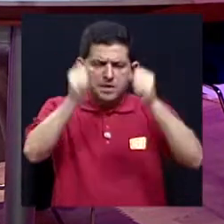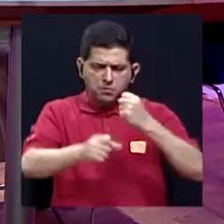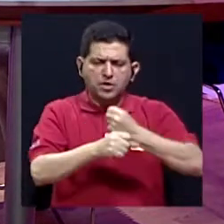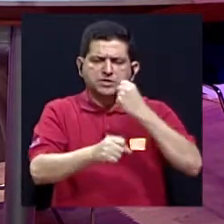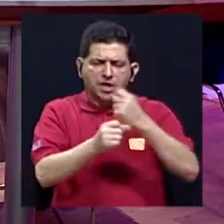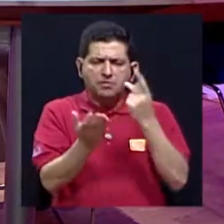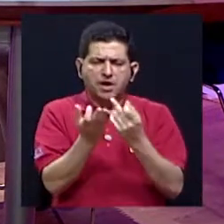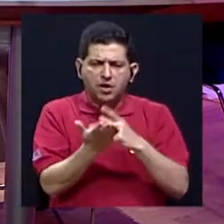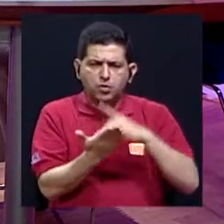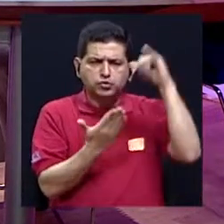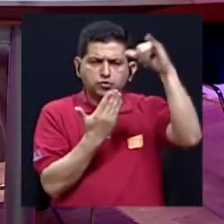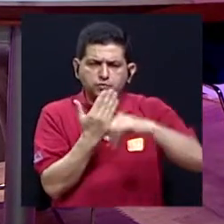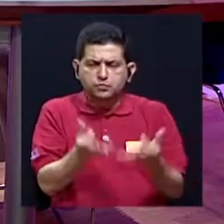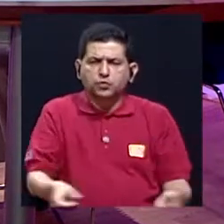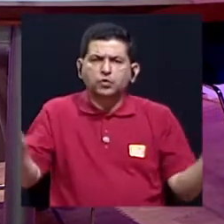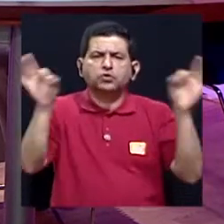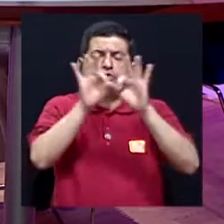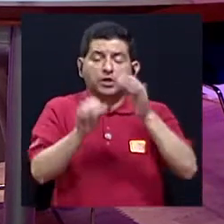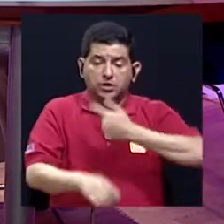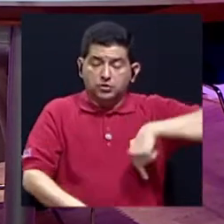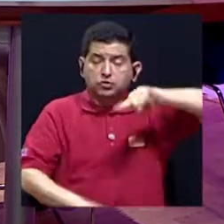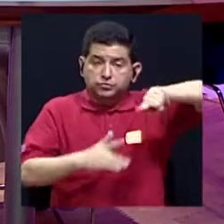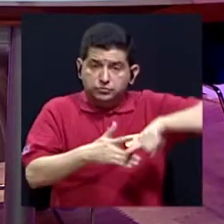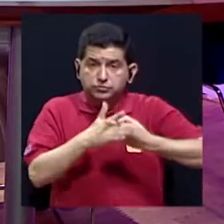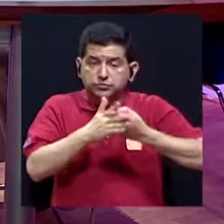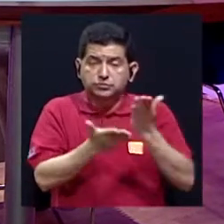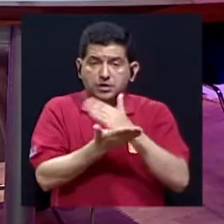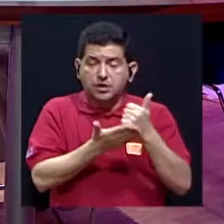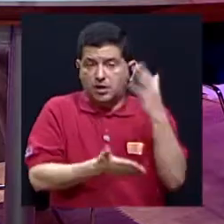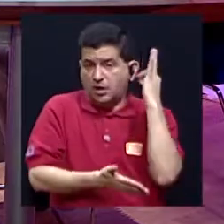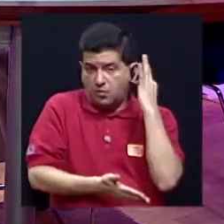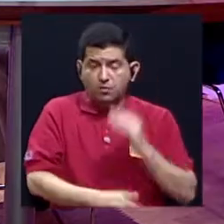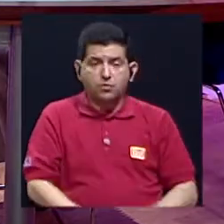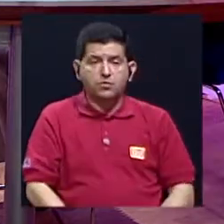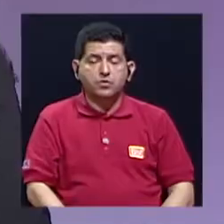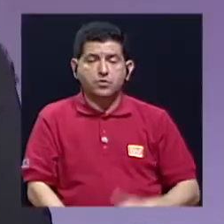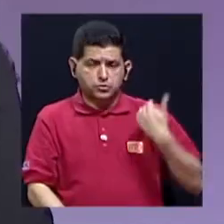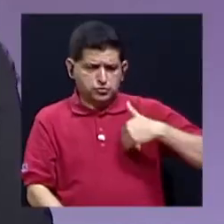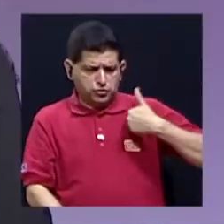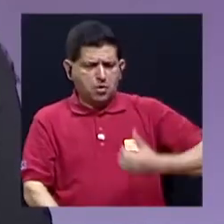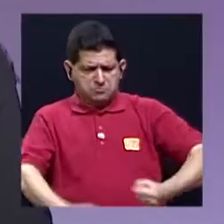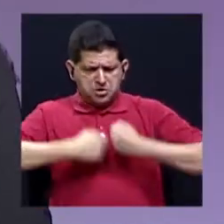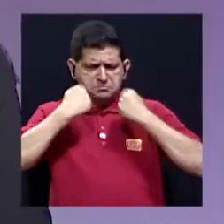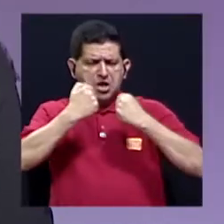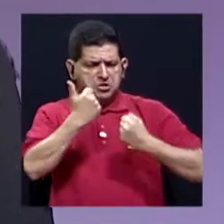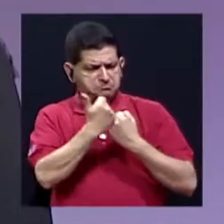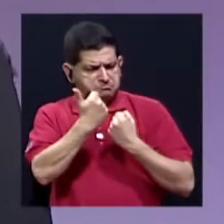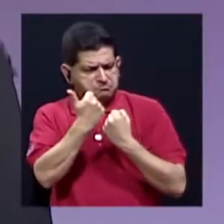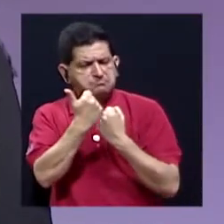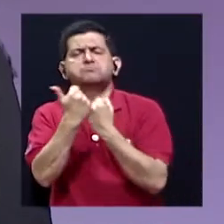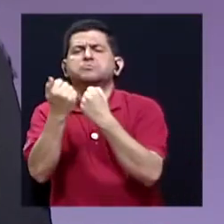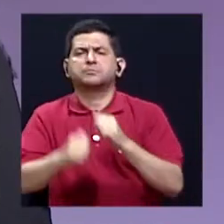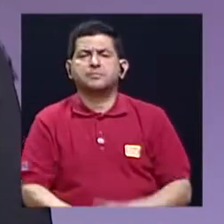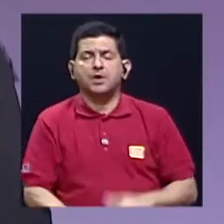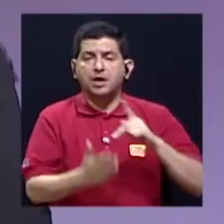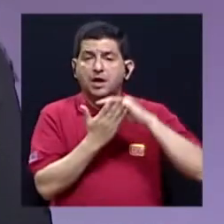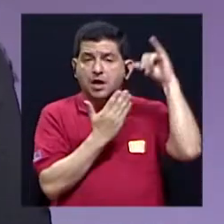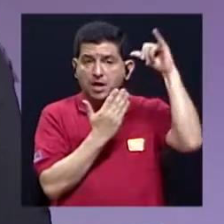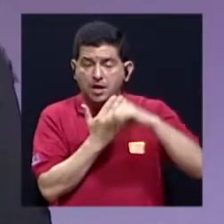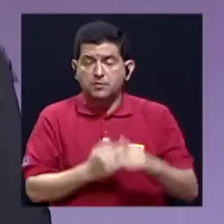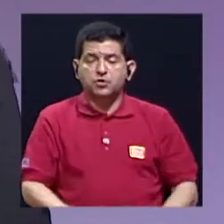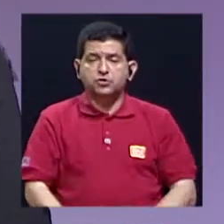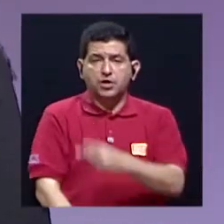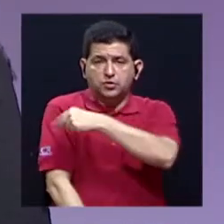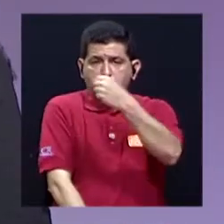grandes proyectos. En esta vez nosotros nos iniciamos, algunas mujeres con algunos caballeros muy valientes que nos apoyaron, en el proyecto de